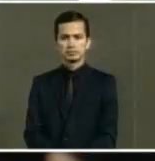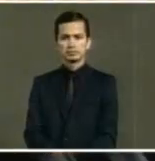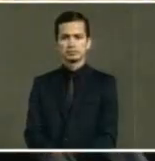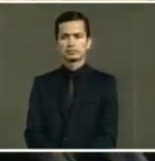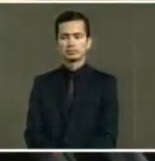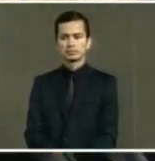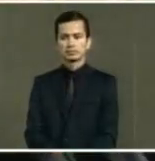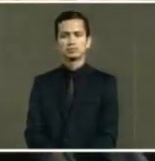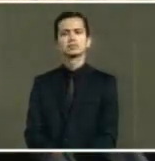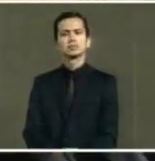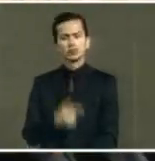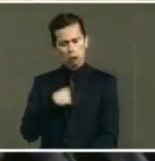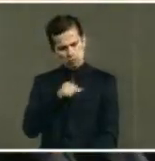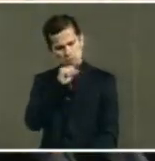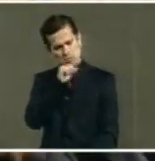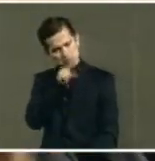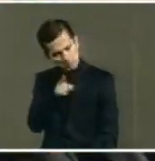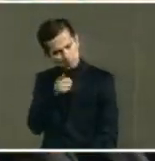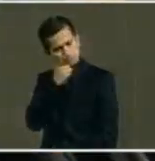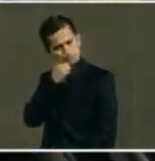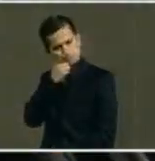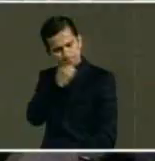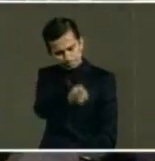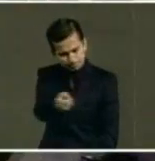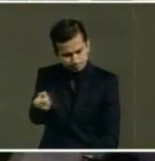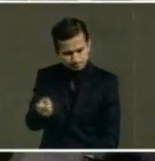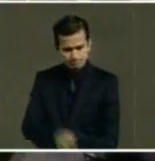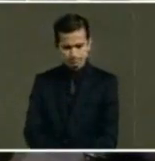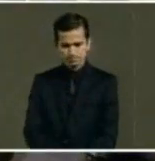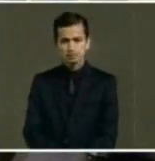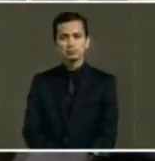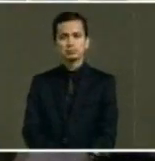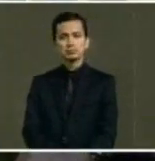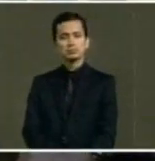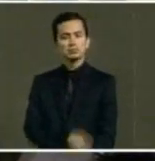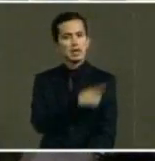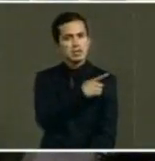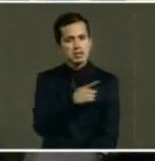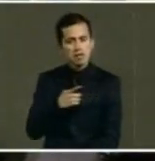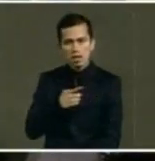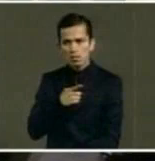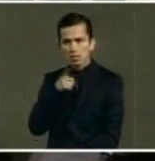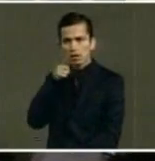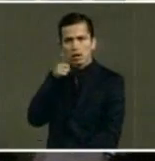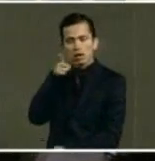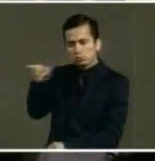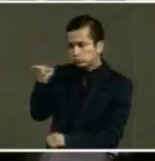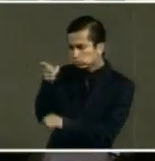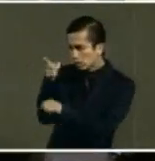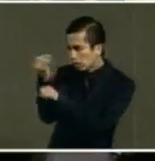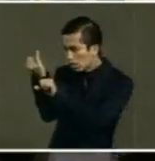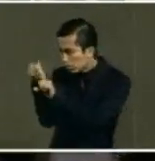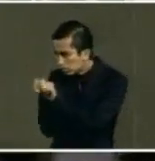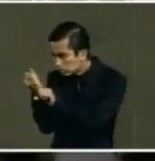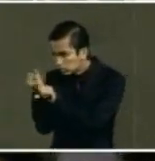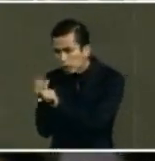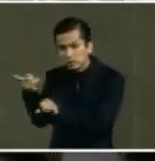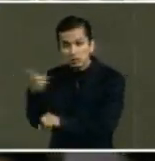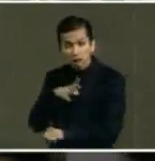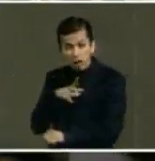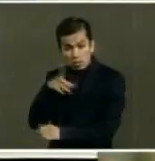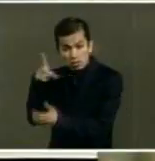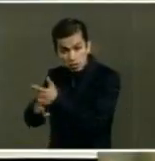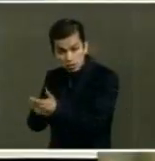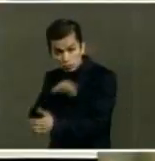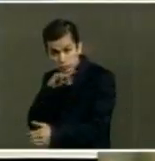Les he instruido también para que investiguen las evidencias de posibles casos de corrupción y